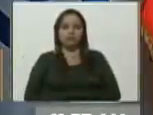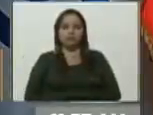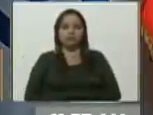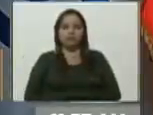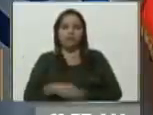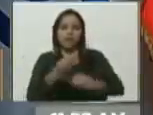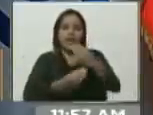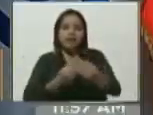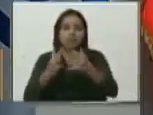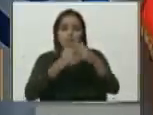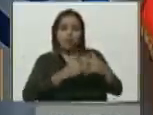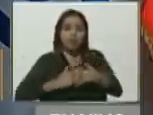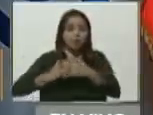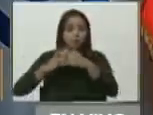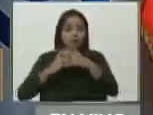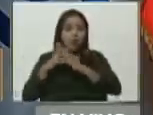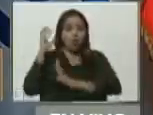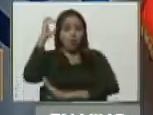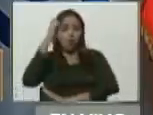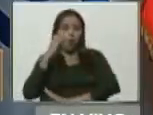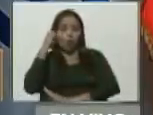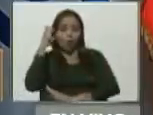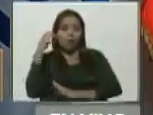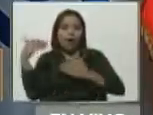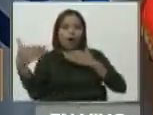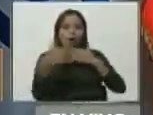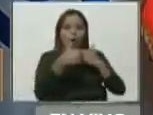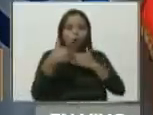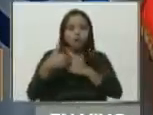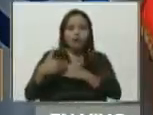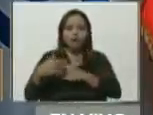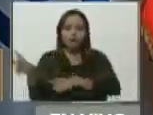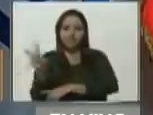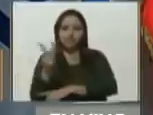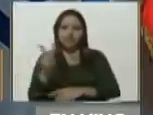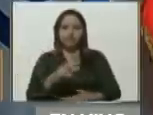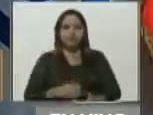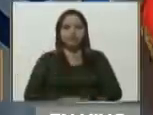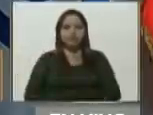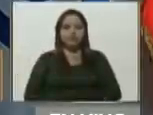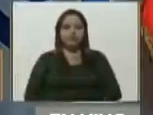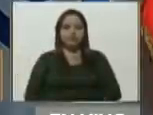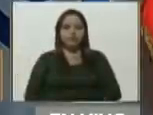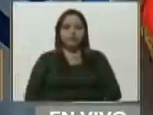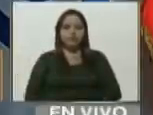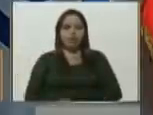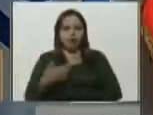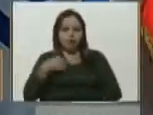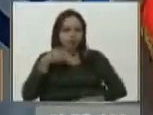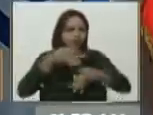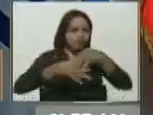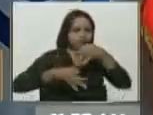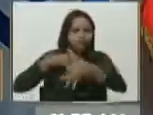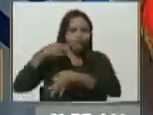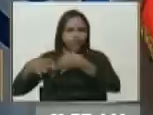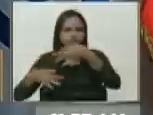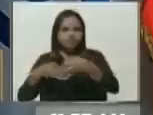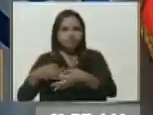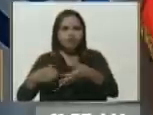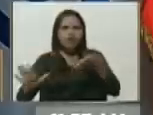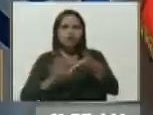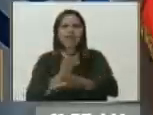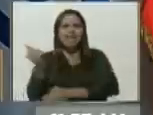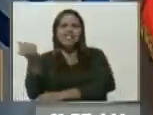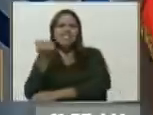aplicadas por Estados Unidos y Europa contra nuestro país. En detalle me voy a referir al